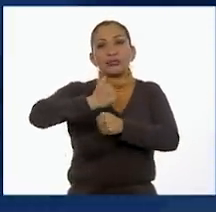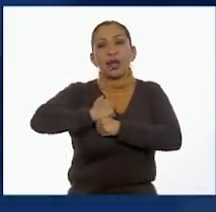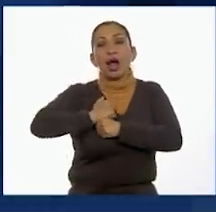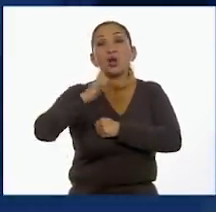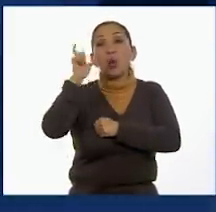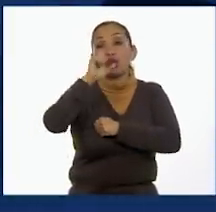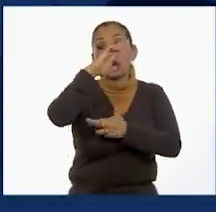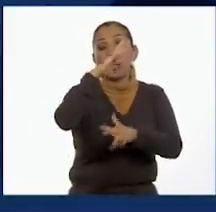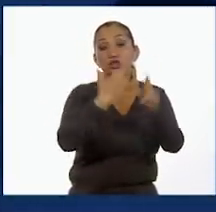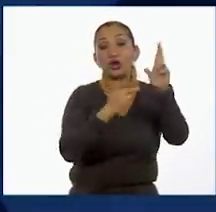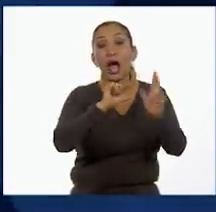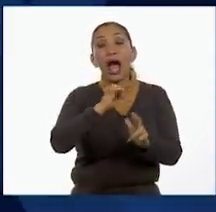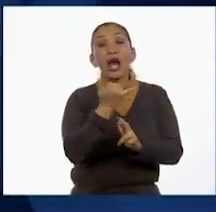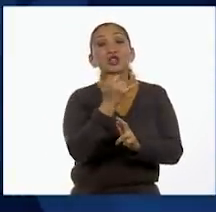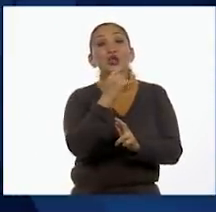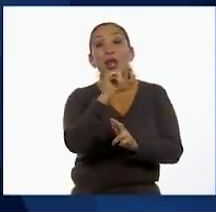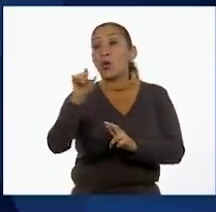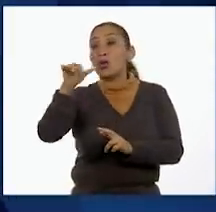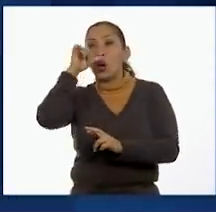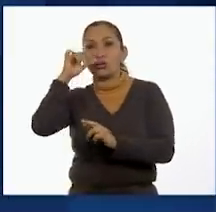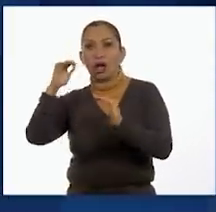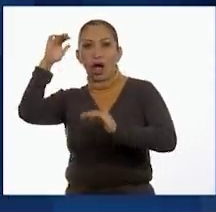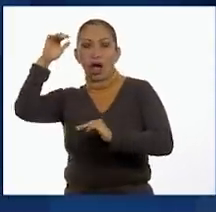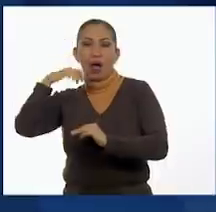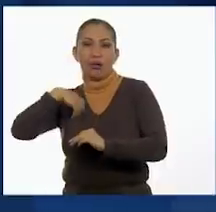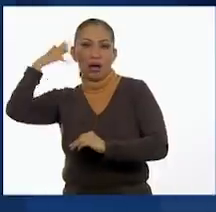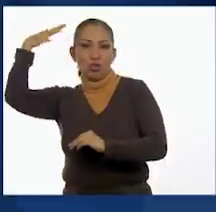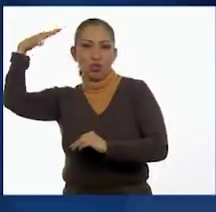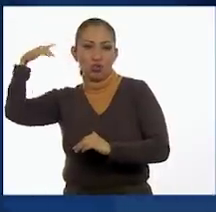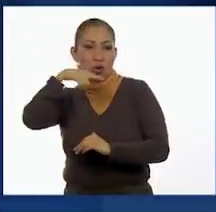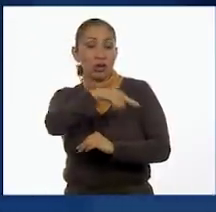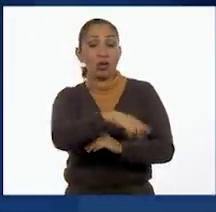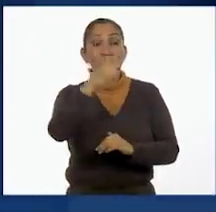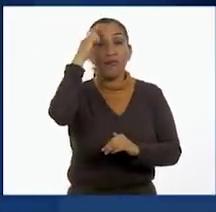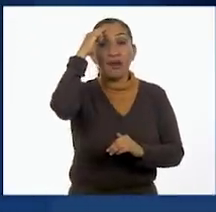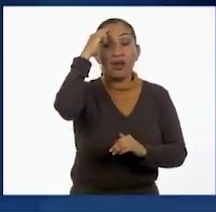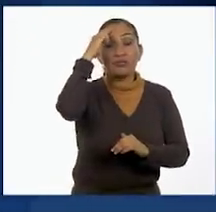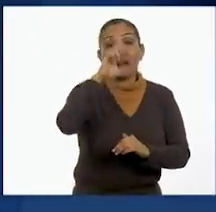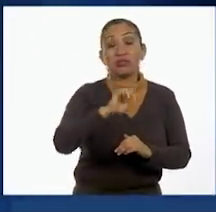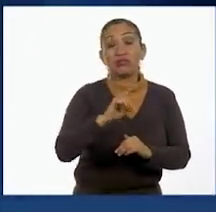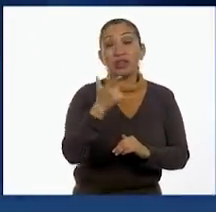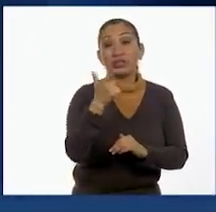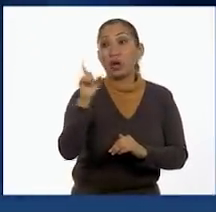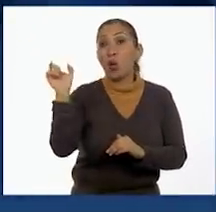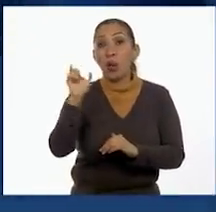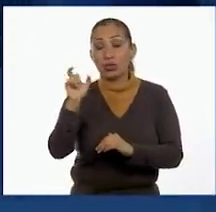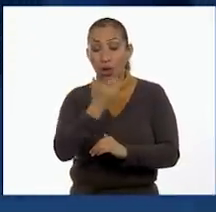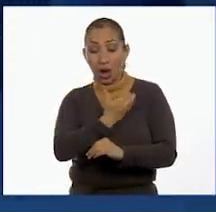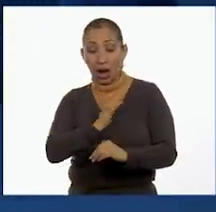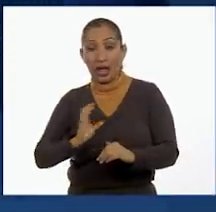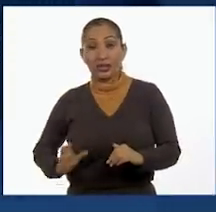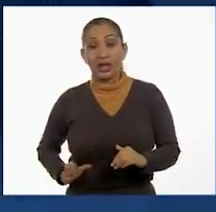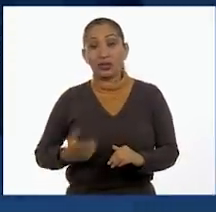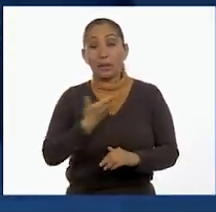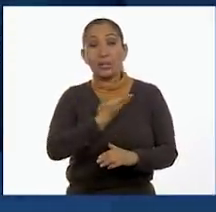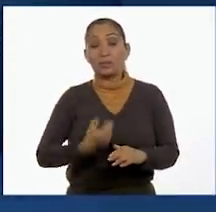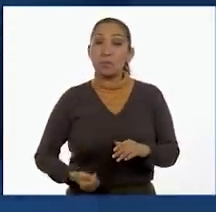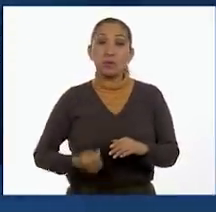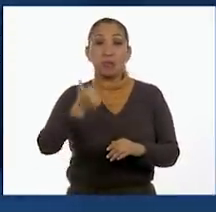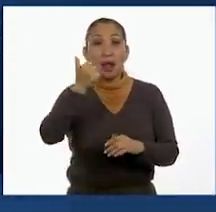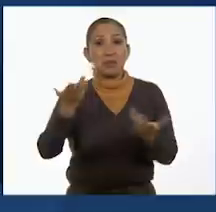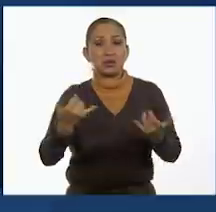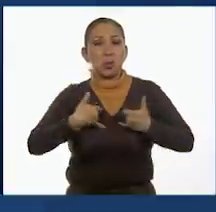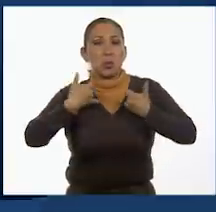durante la Revolución de Ayutla, cuando Juárez ya era un hombre. Y Porfirio Díaz cumplió 37 cuando fue candidato presidencial por primera